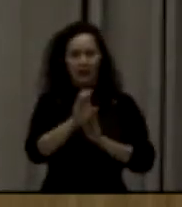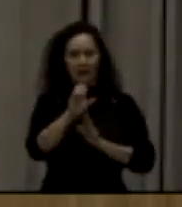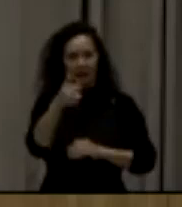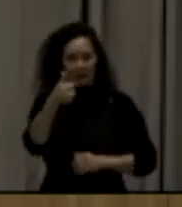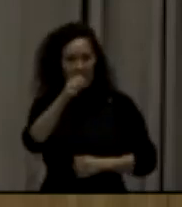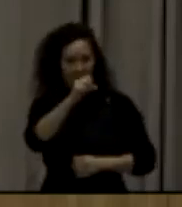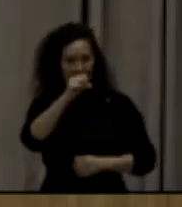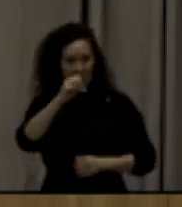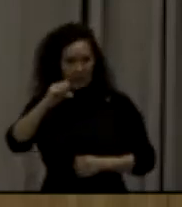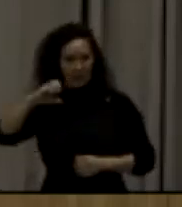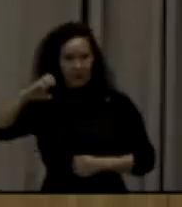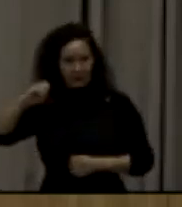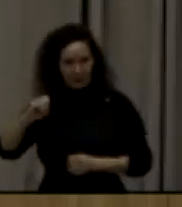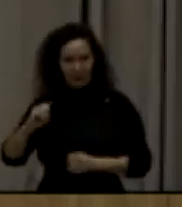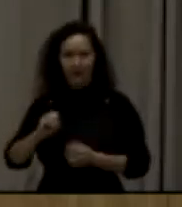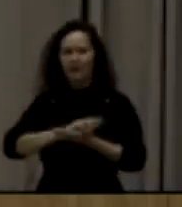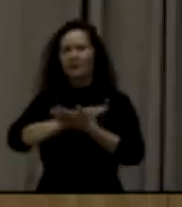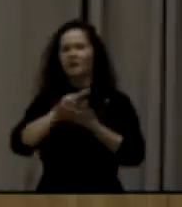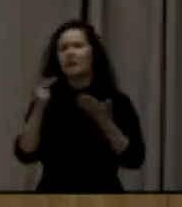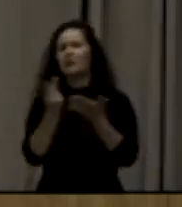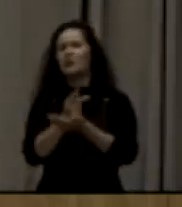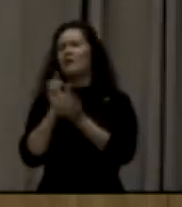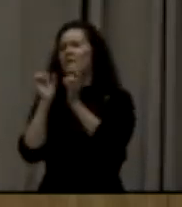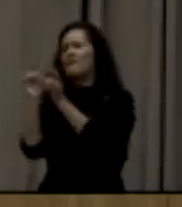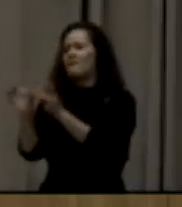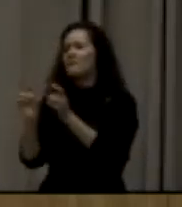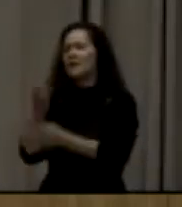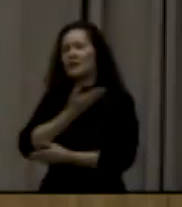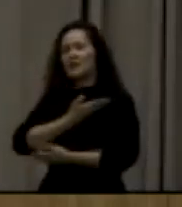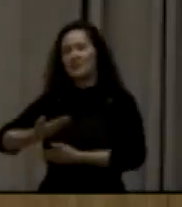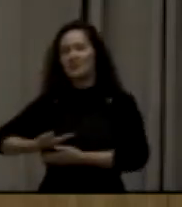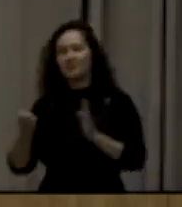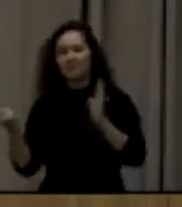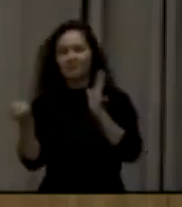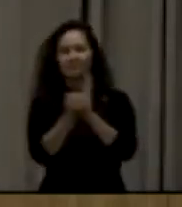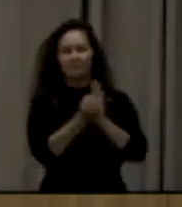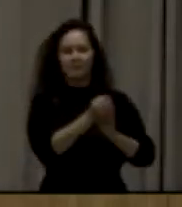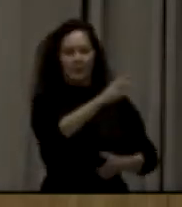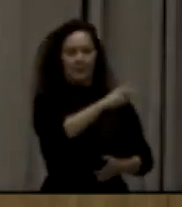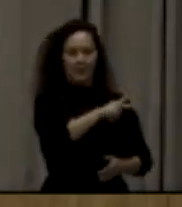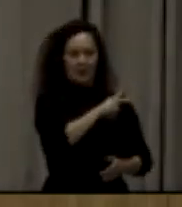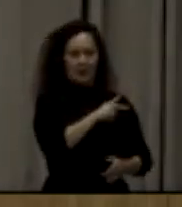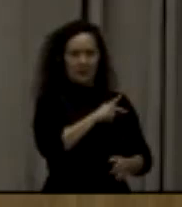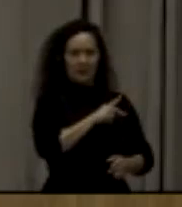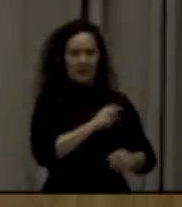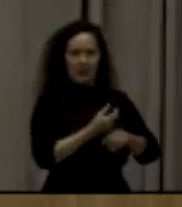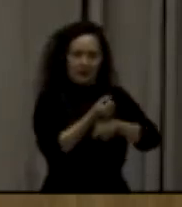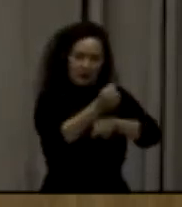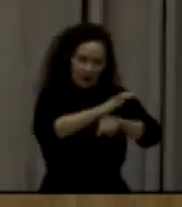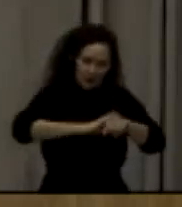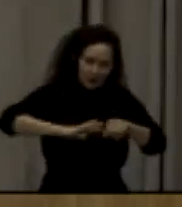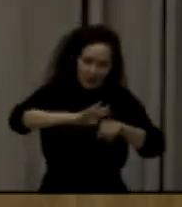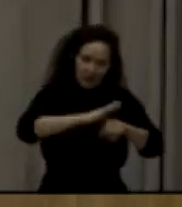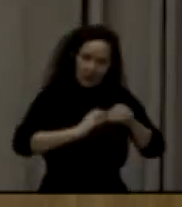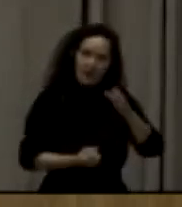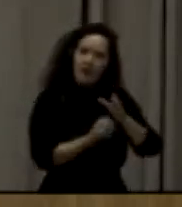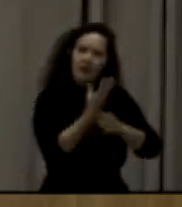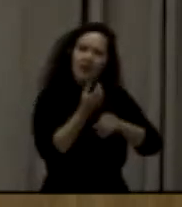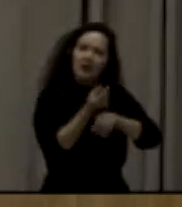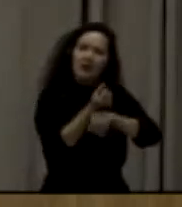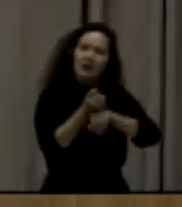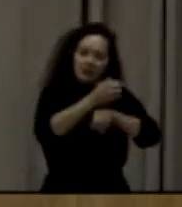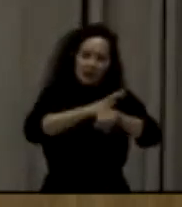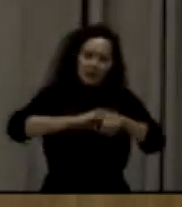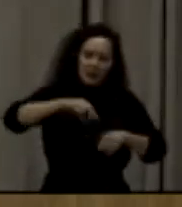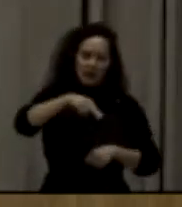etcétera esa ola privatizadora que se marcó además en un proceso neoliberal en la instauración del neoliberalismo